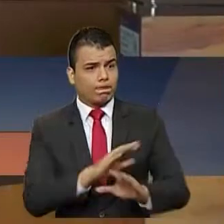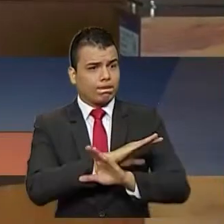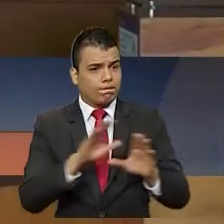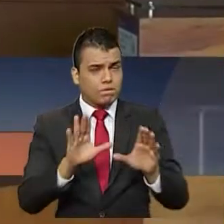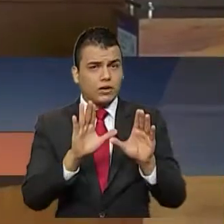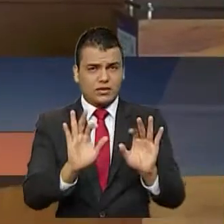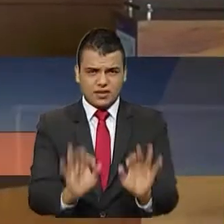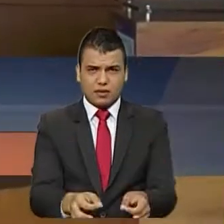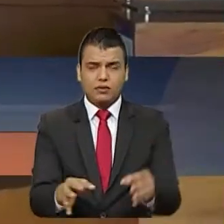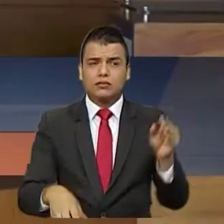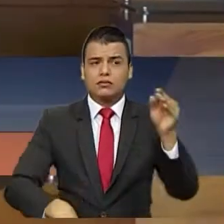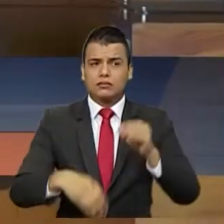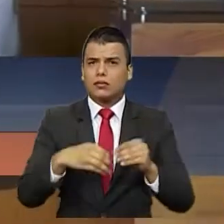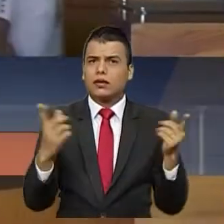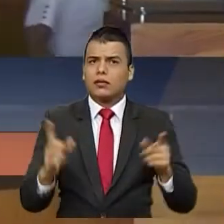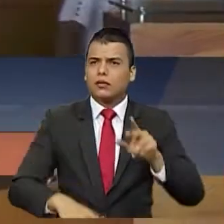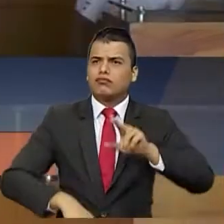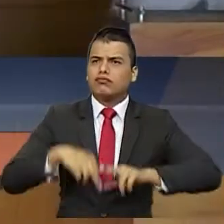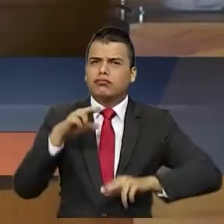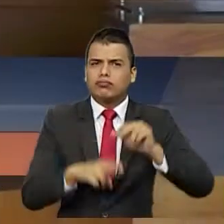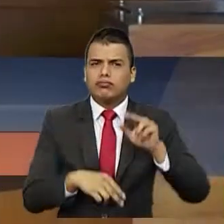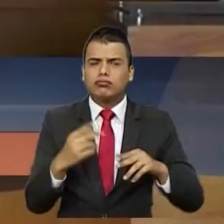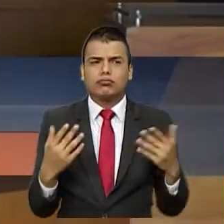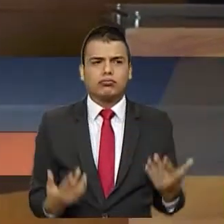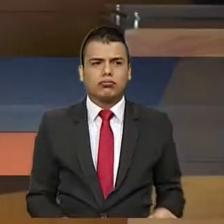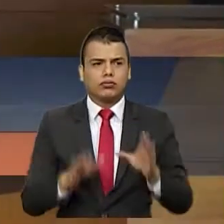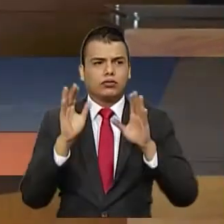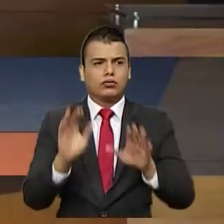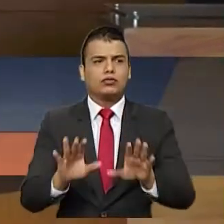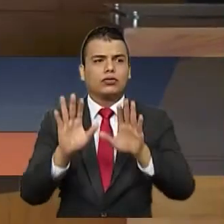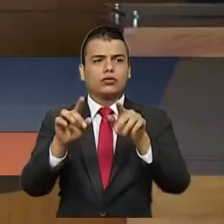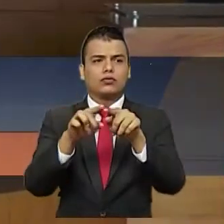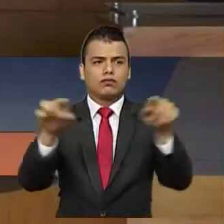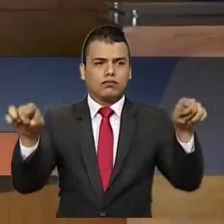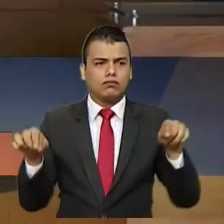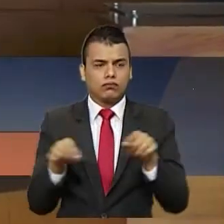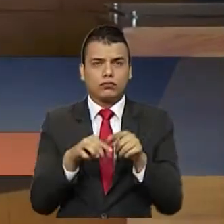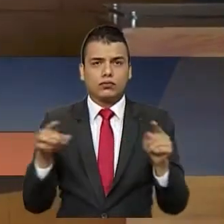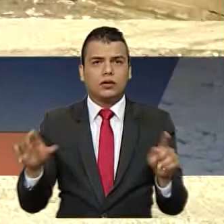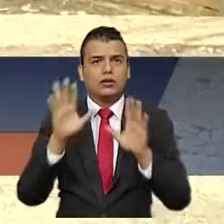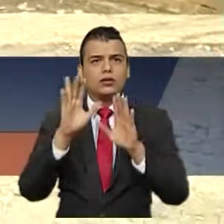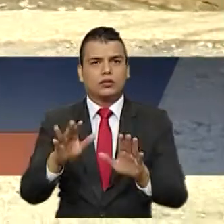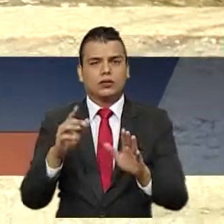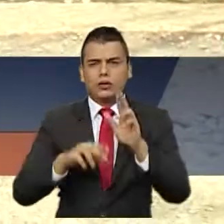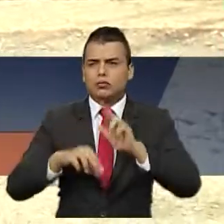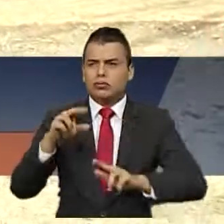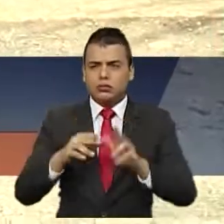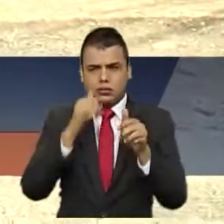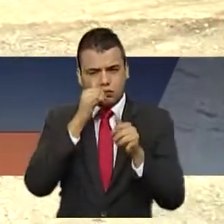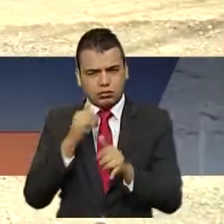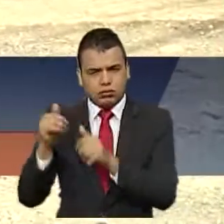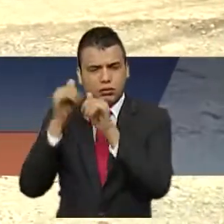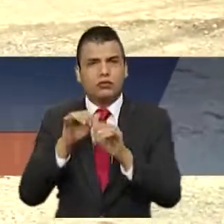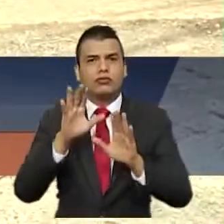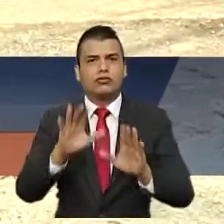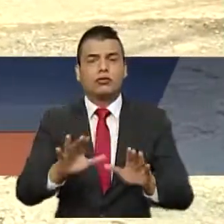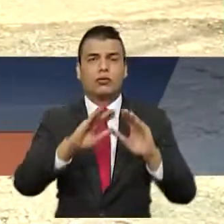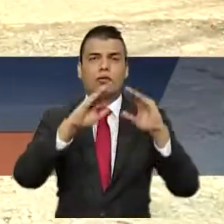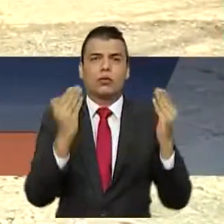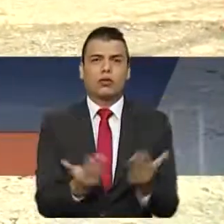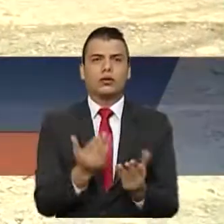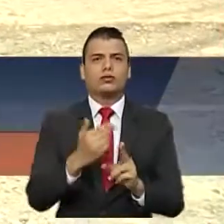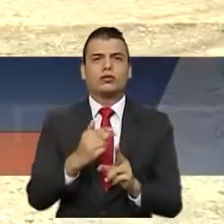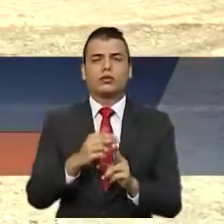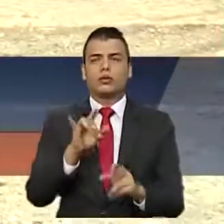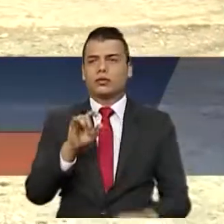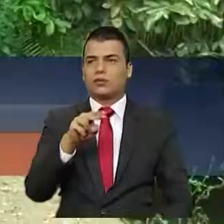igual que la construcción del laboratorio químico del Colegio La Unión y a fortalecer el